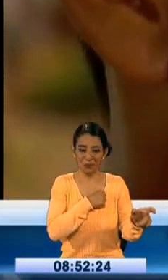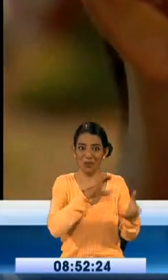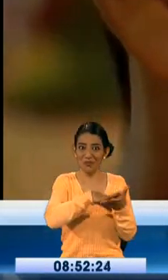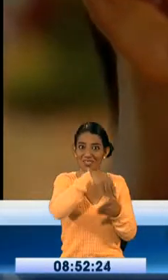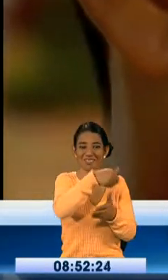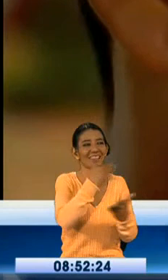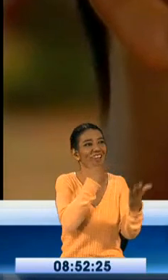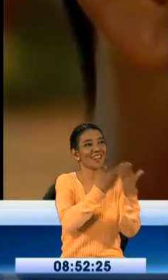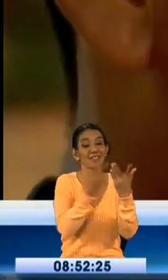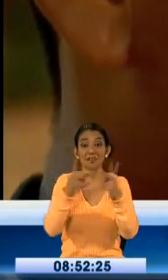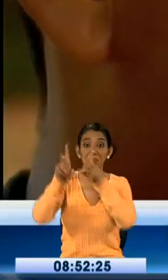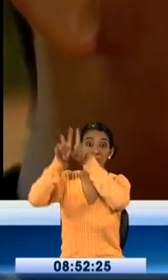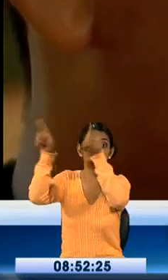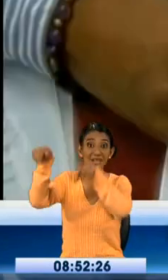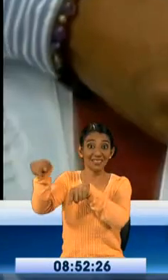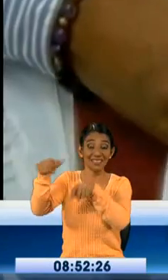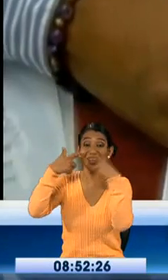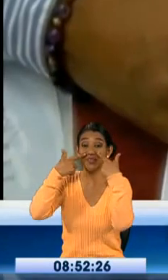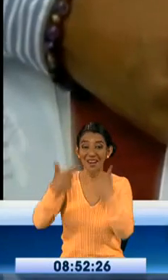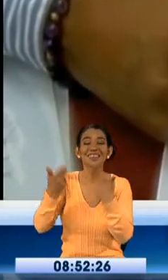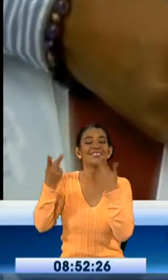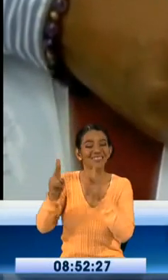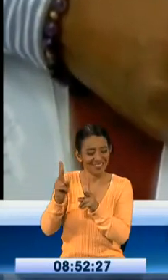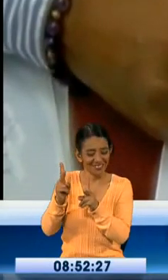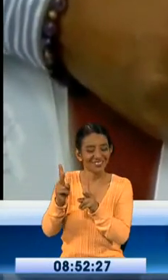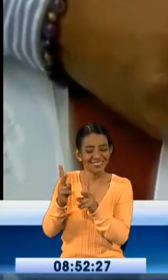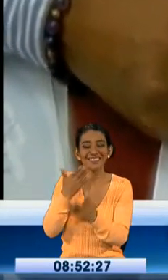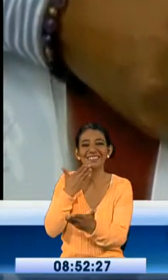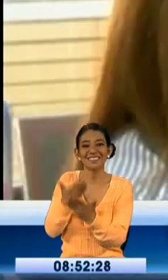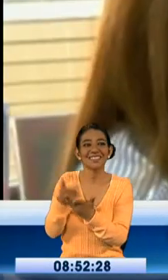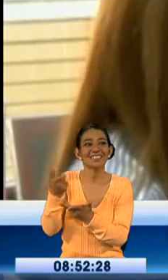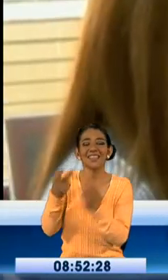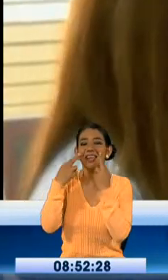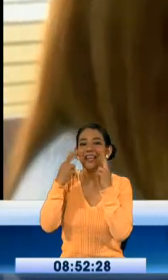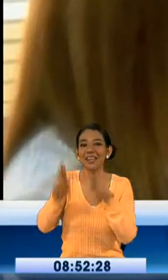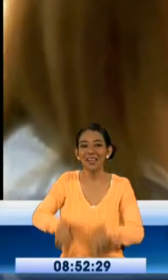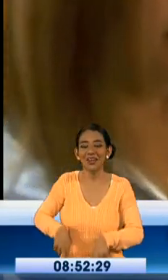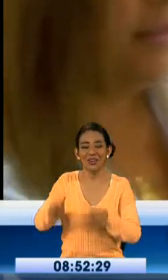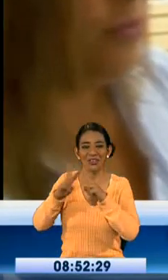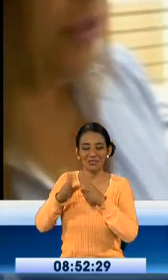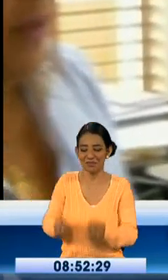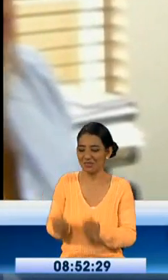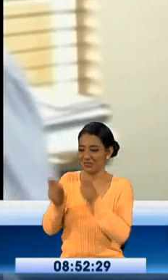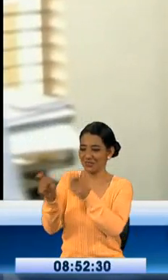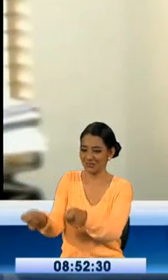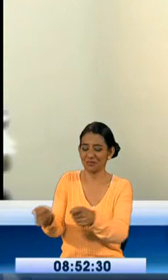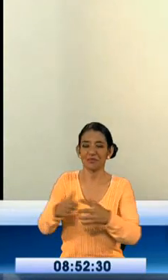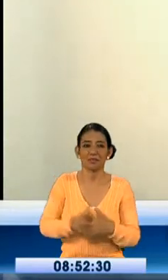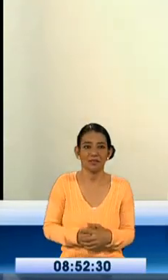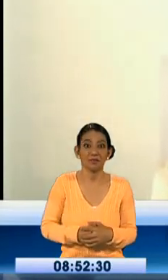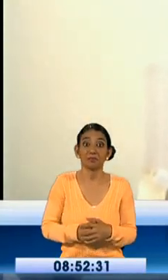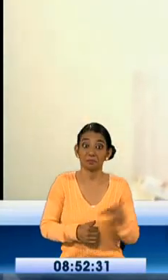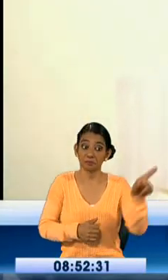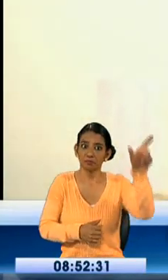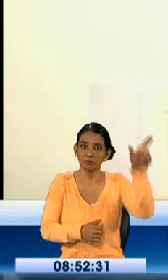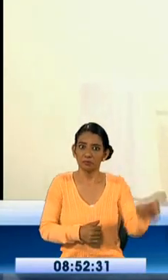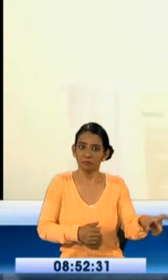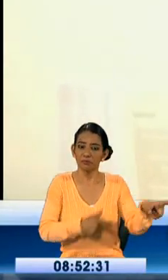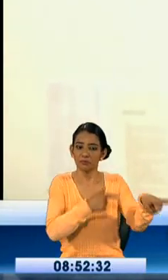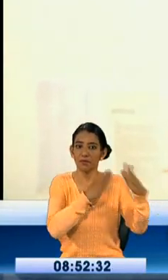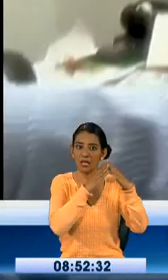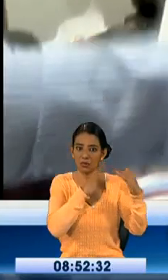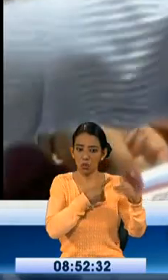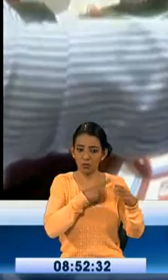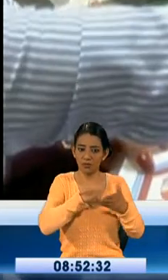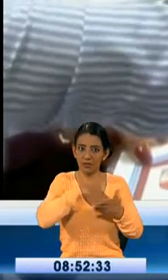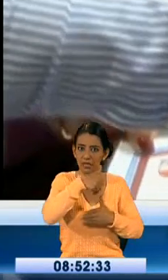empresa para la que trabaja, misma que le extendió un reconocimiento. El residente se quedó súper agradecido con